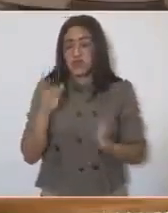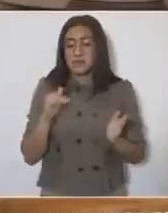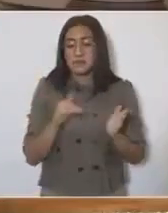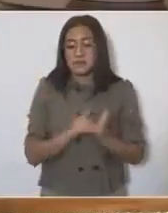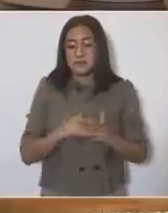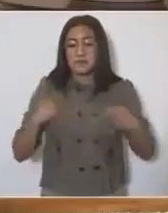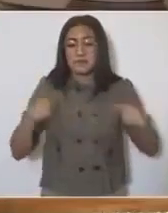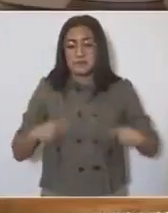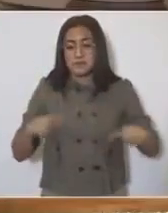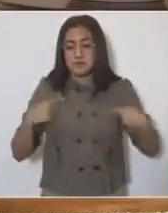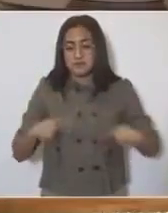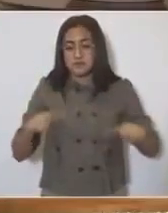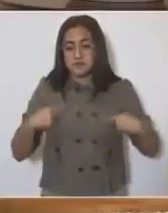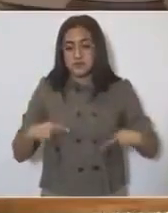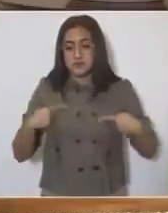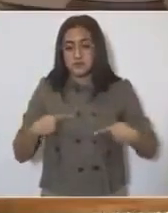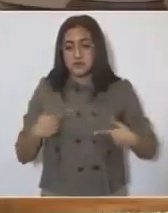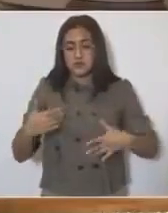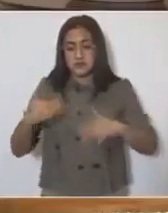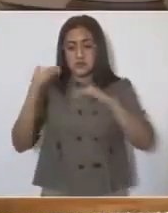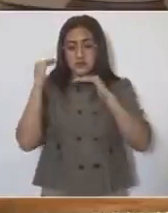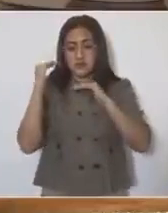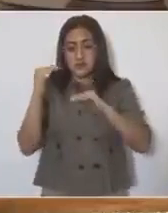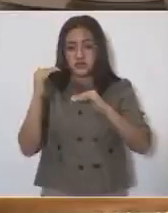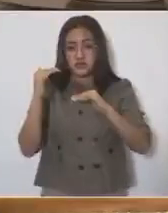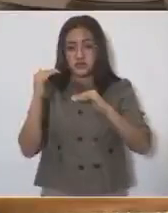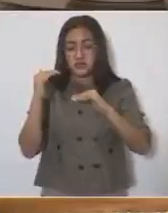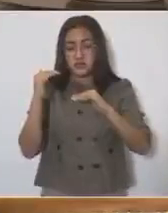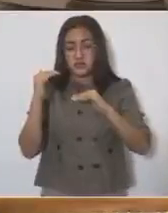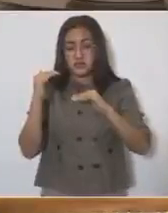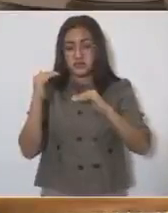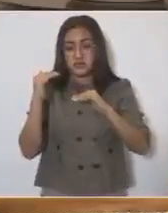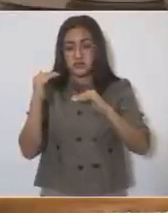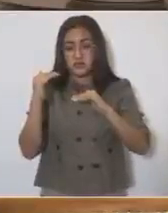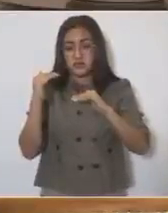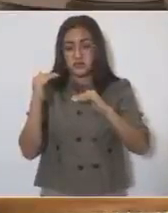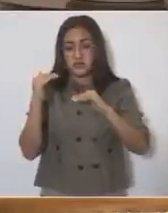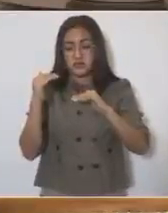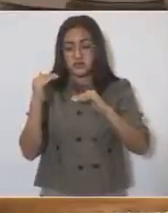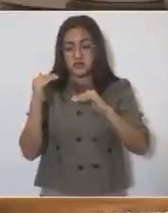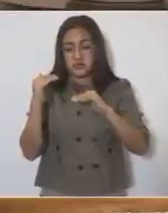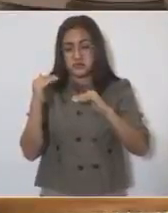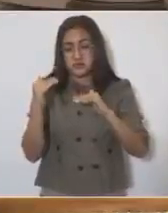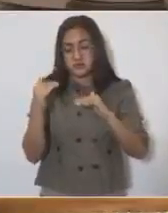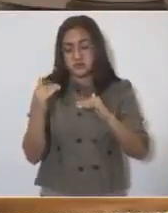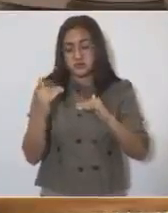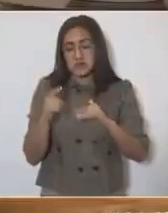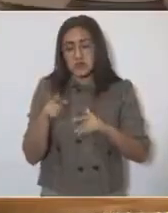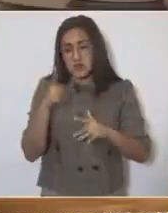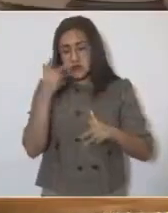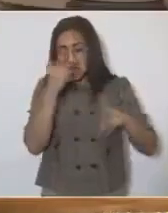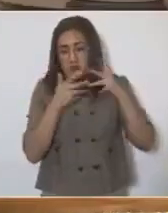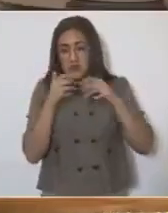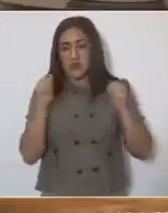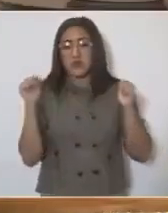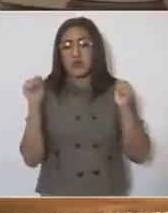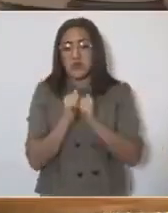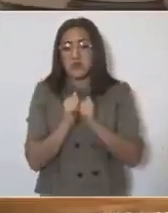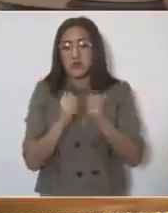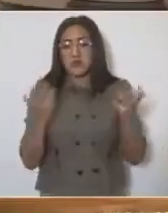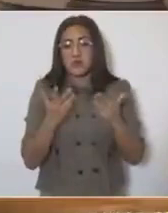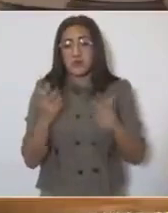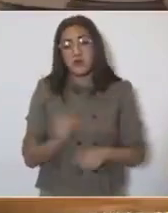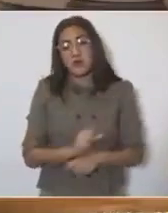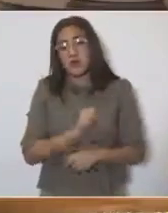personas de capacidad que y que no se confunda con la construcción